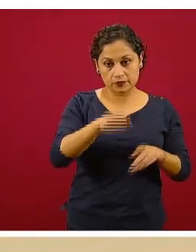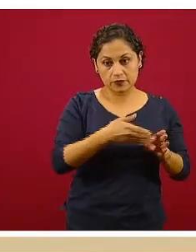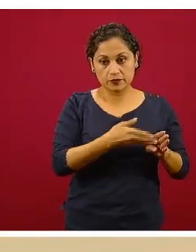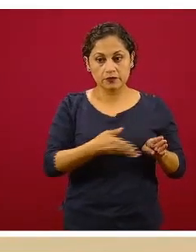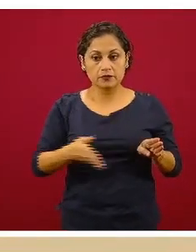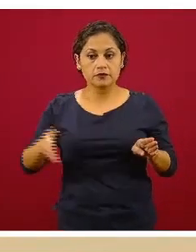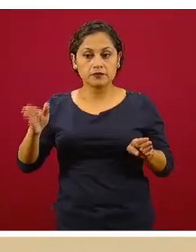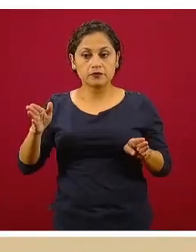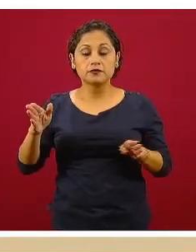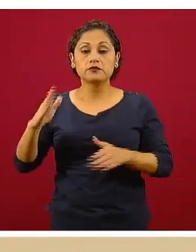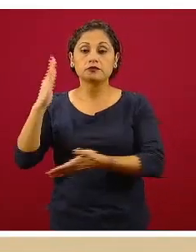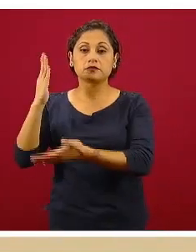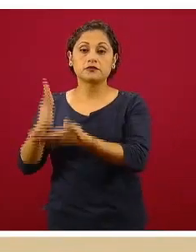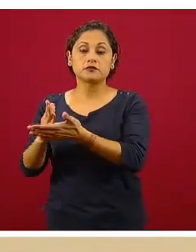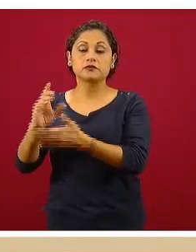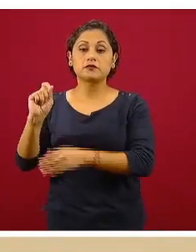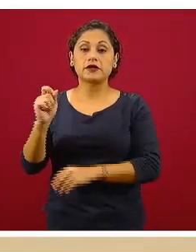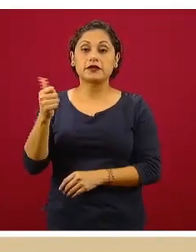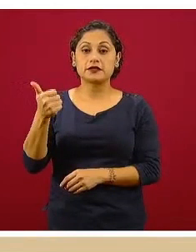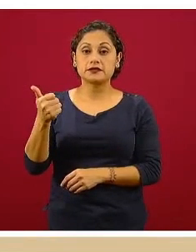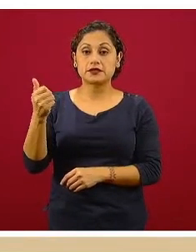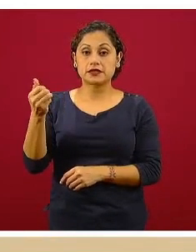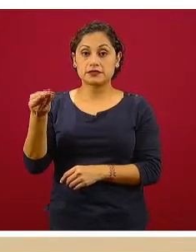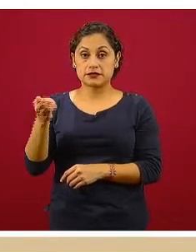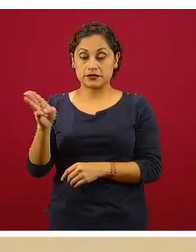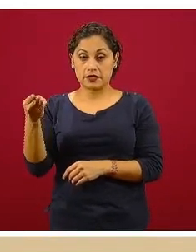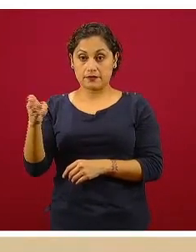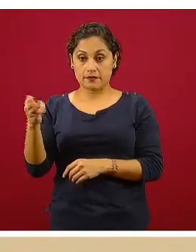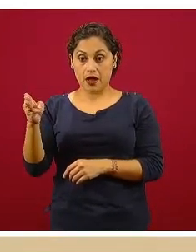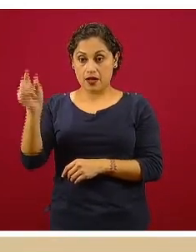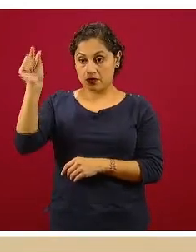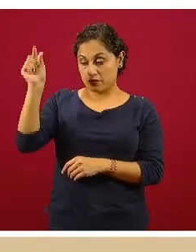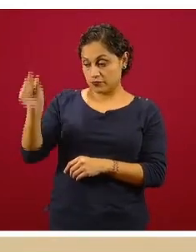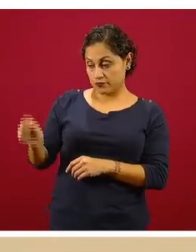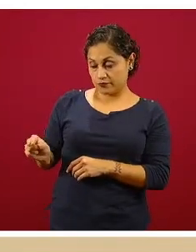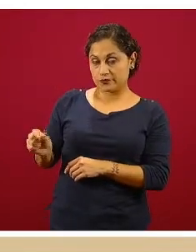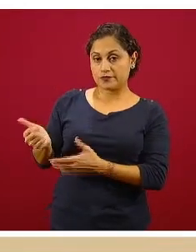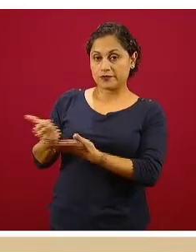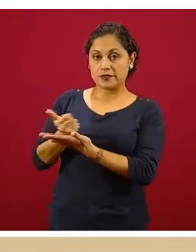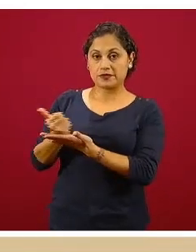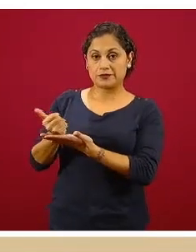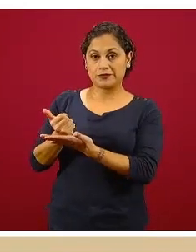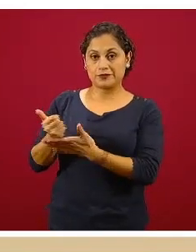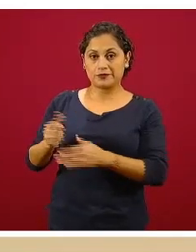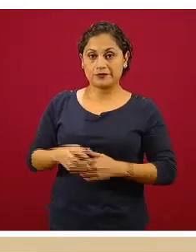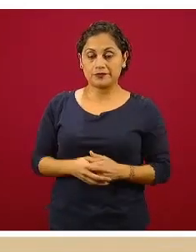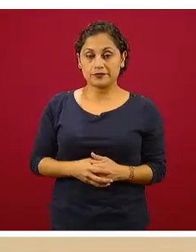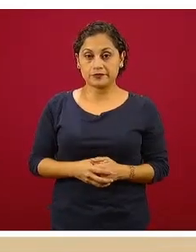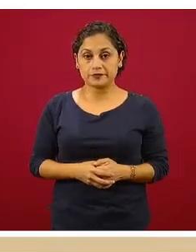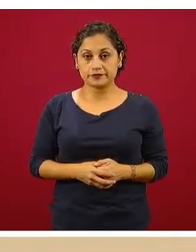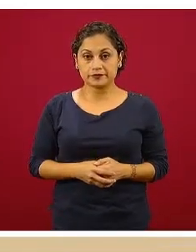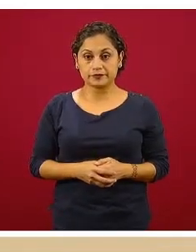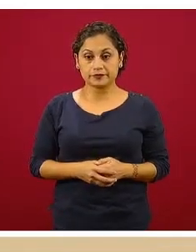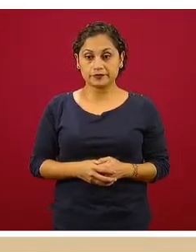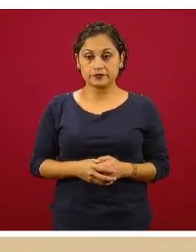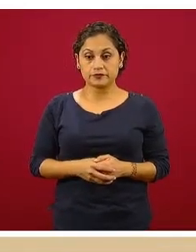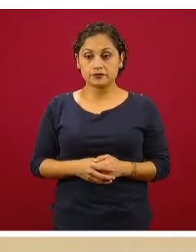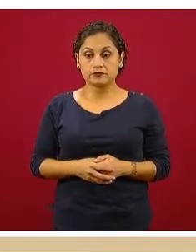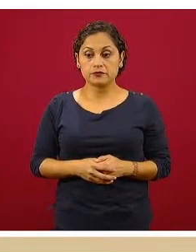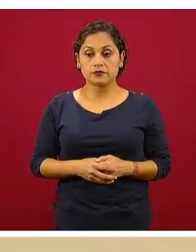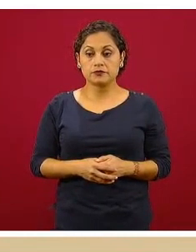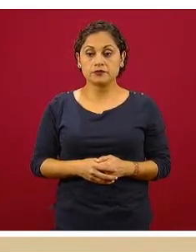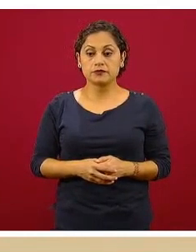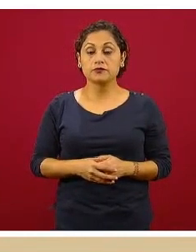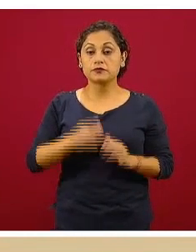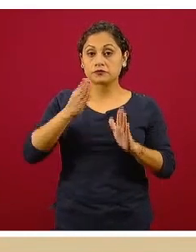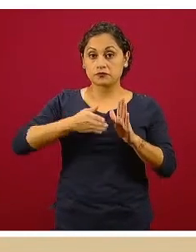26 de mayo, que es esta pequeña columnita azul aquí. Y aquí es el número de